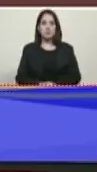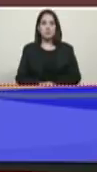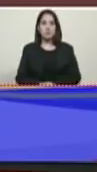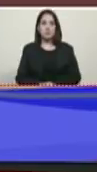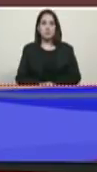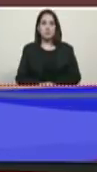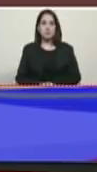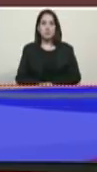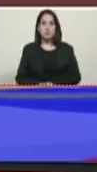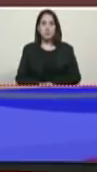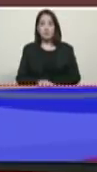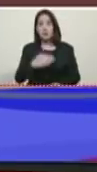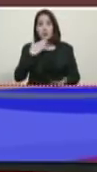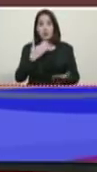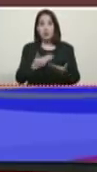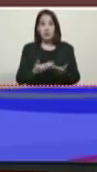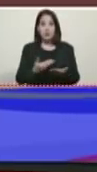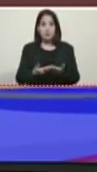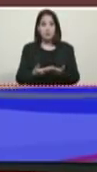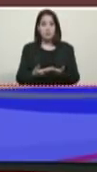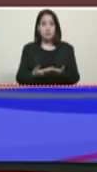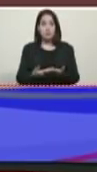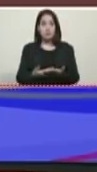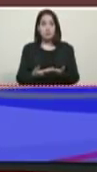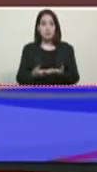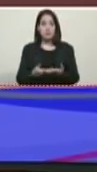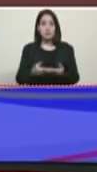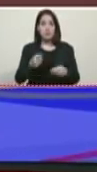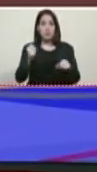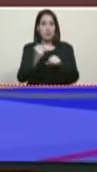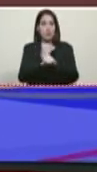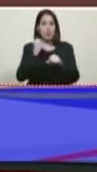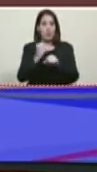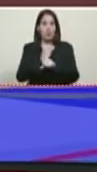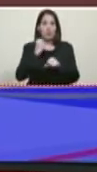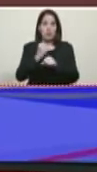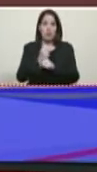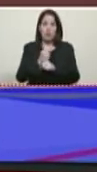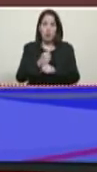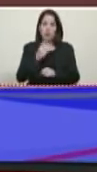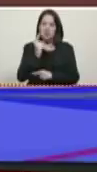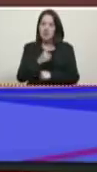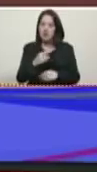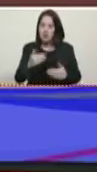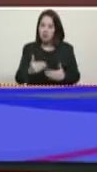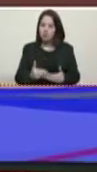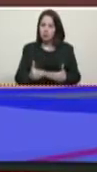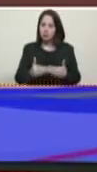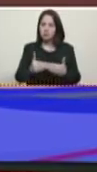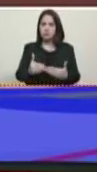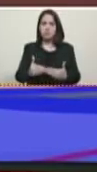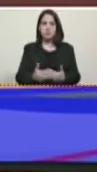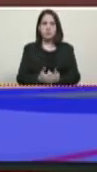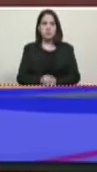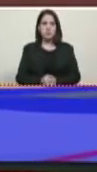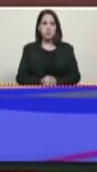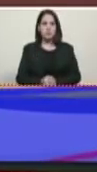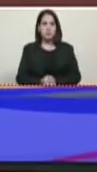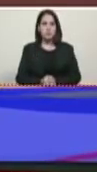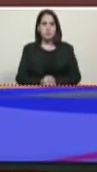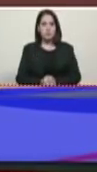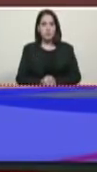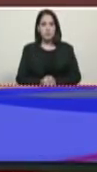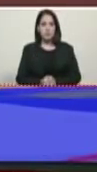yo les pido en un trabajo que ya deben tener muy avanzado en esta primera semana a